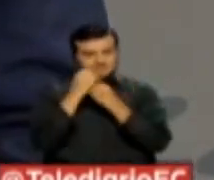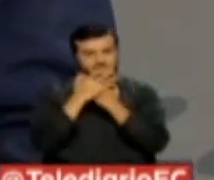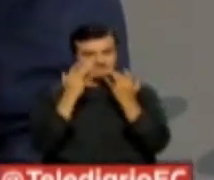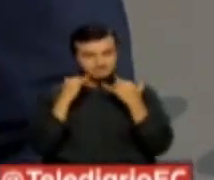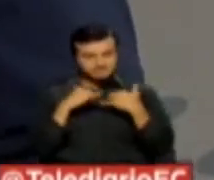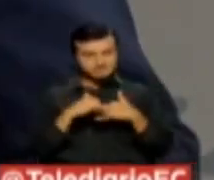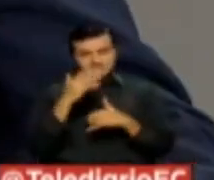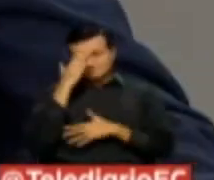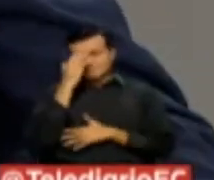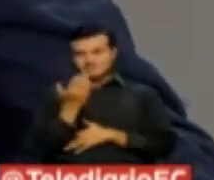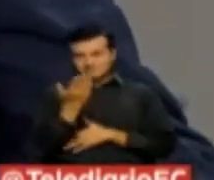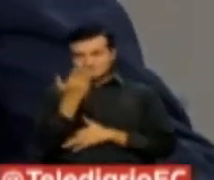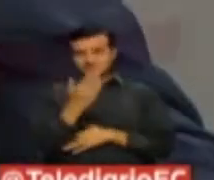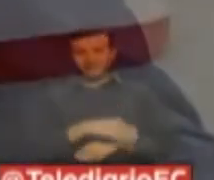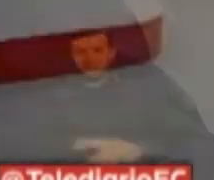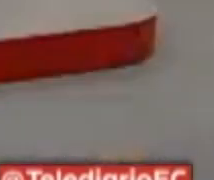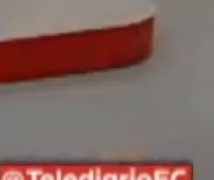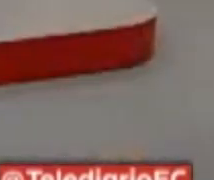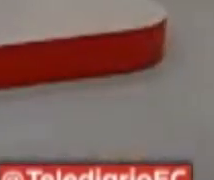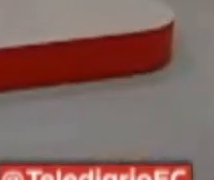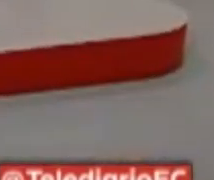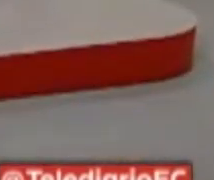primera impresión buen día